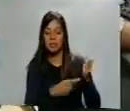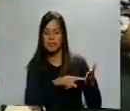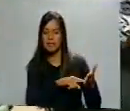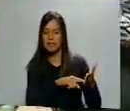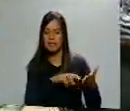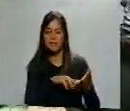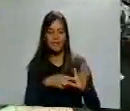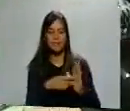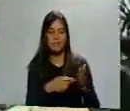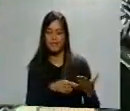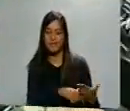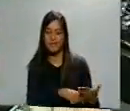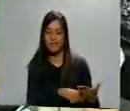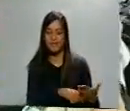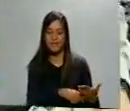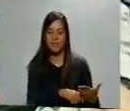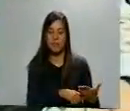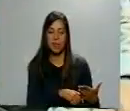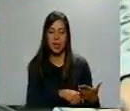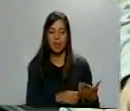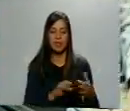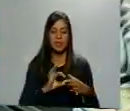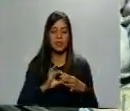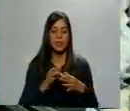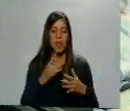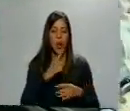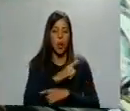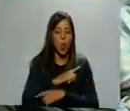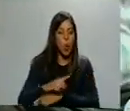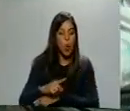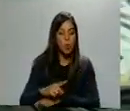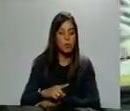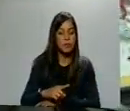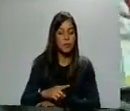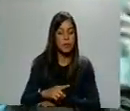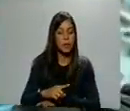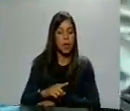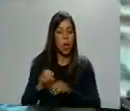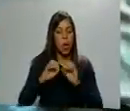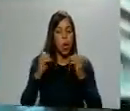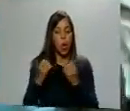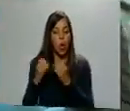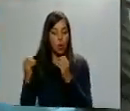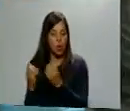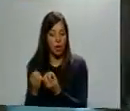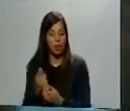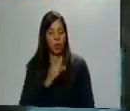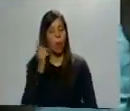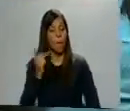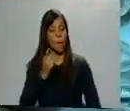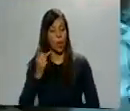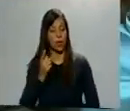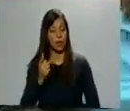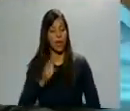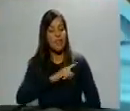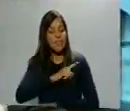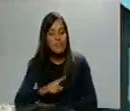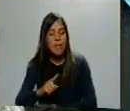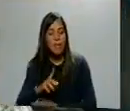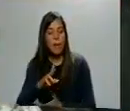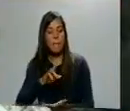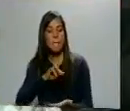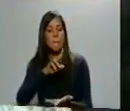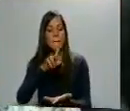menos contempla la obligación que tienen las organizaciones con fines políticos de